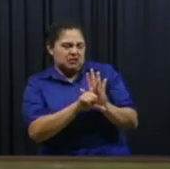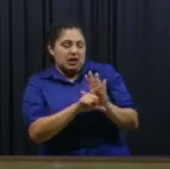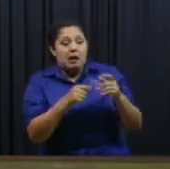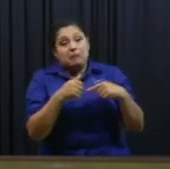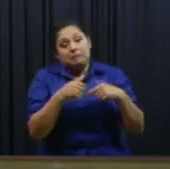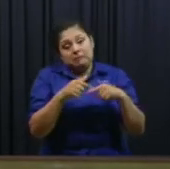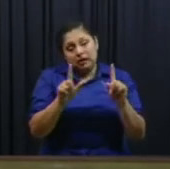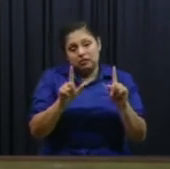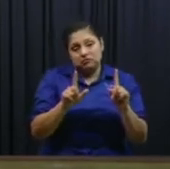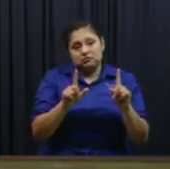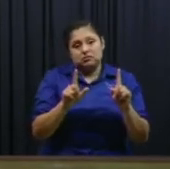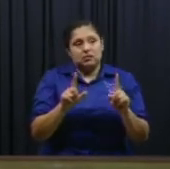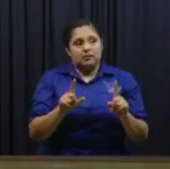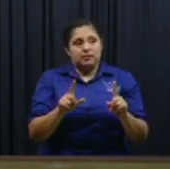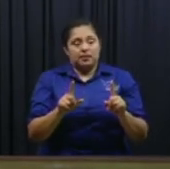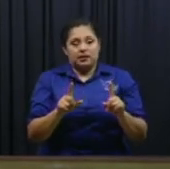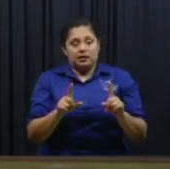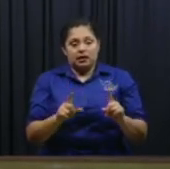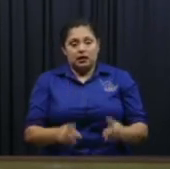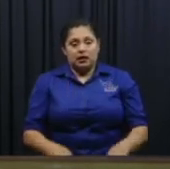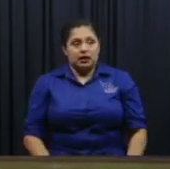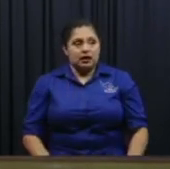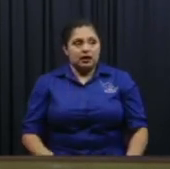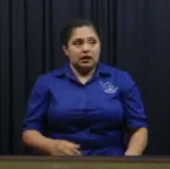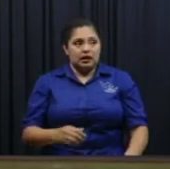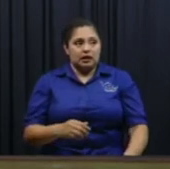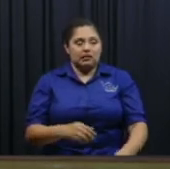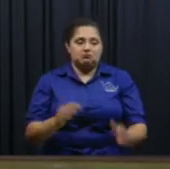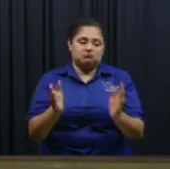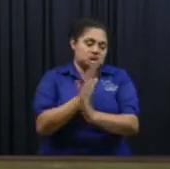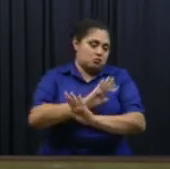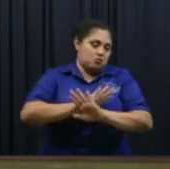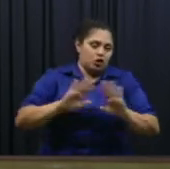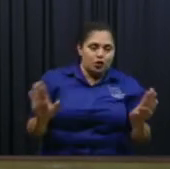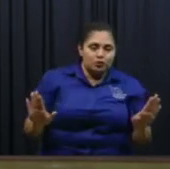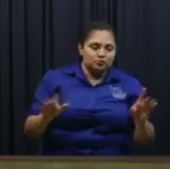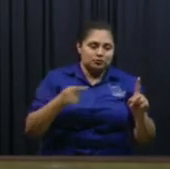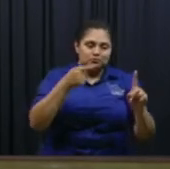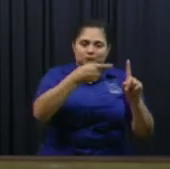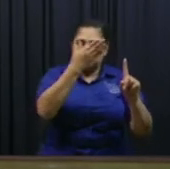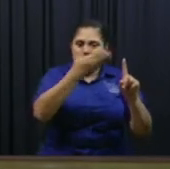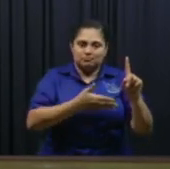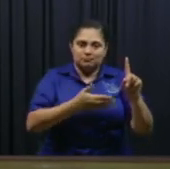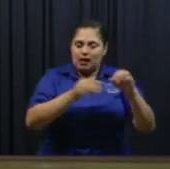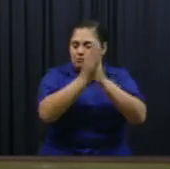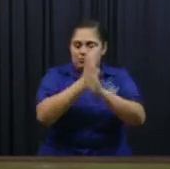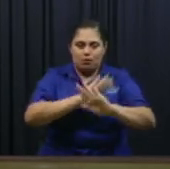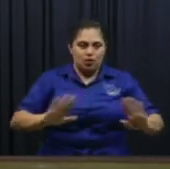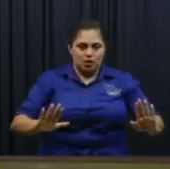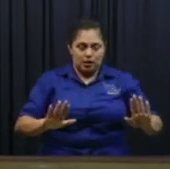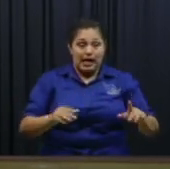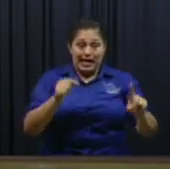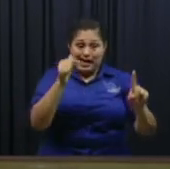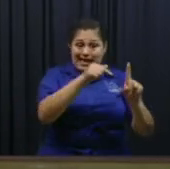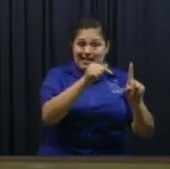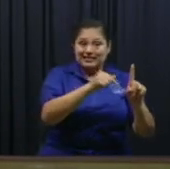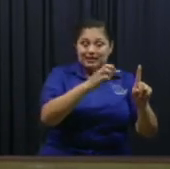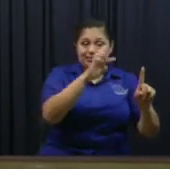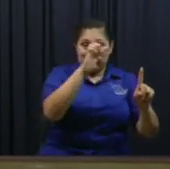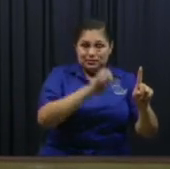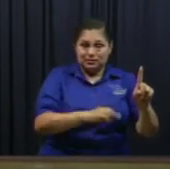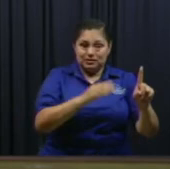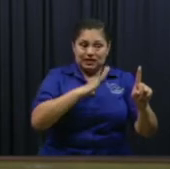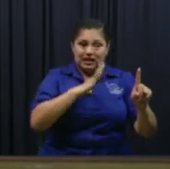el el que el que pasó a mejor vida deja una herencia entonces para poder